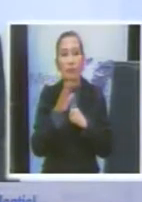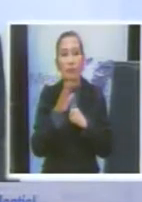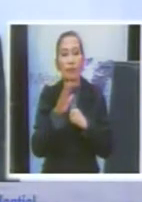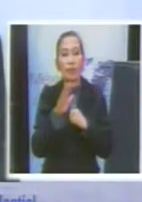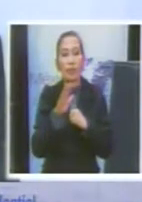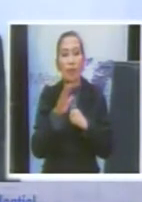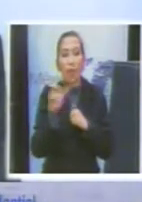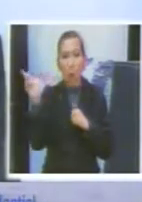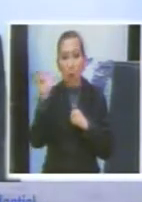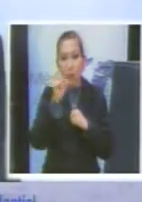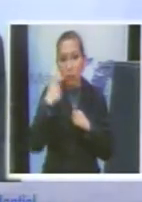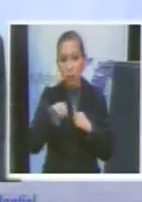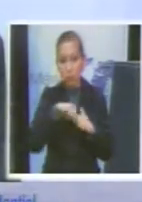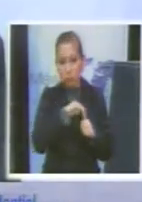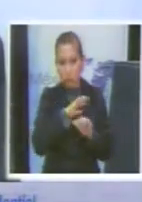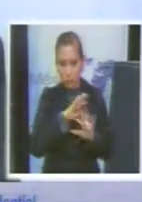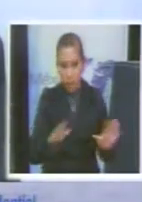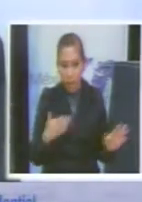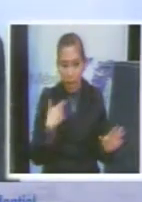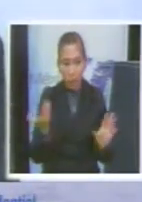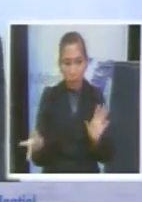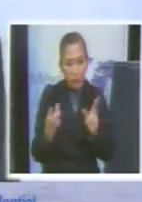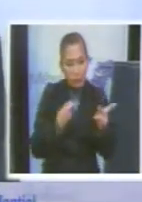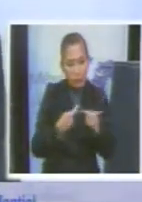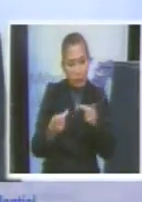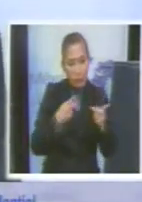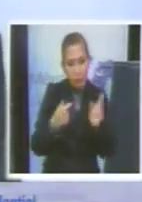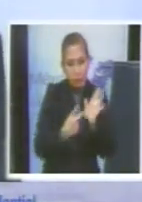al preparar esta presentación,